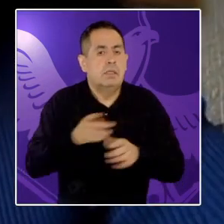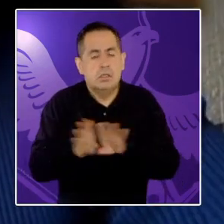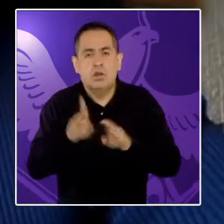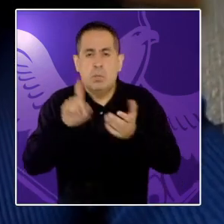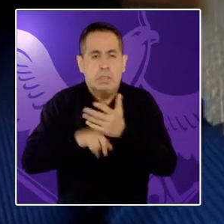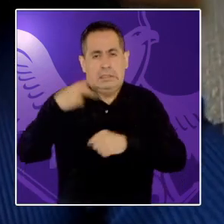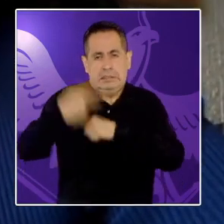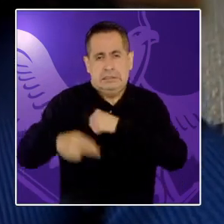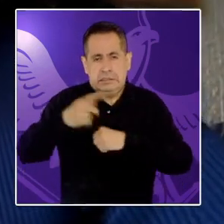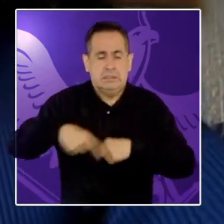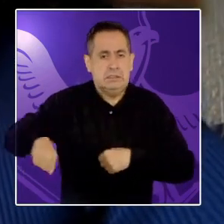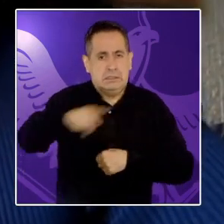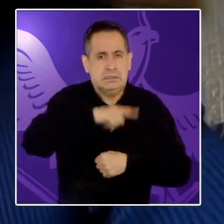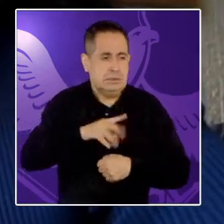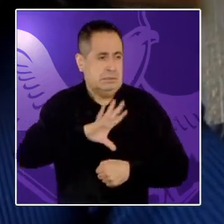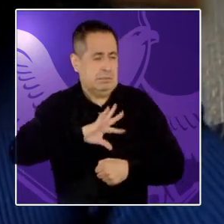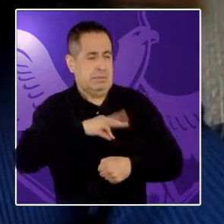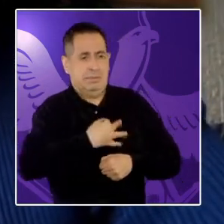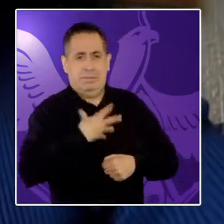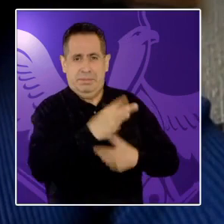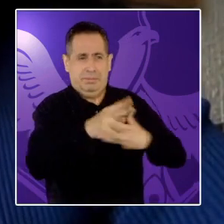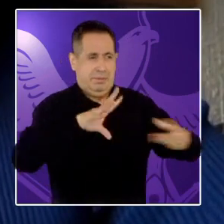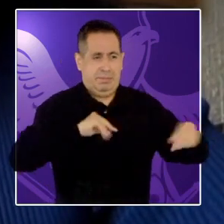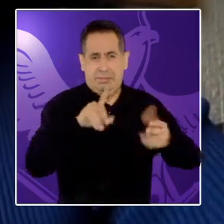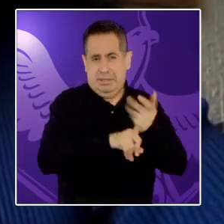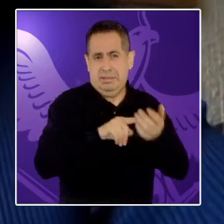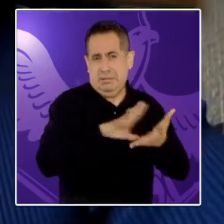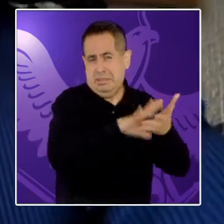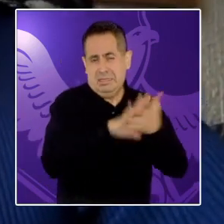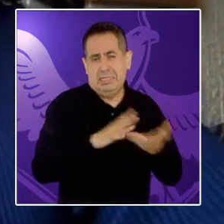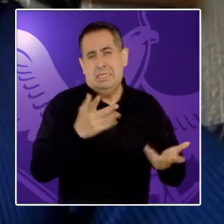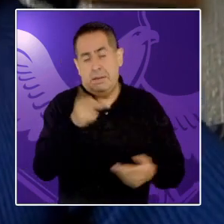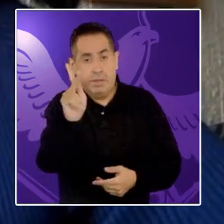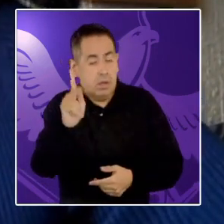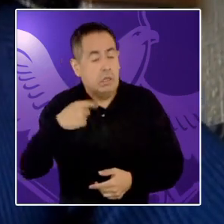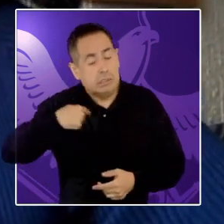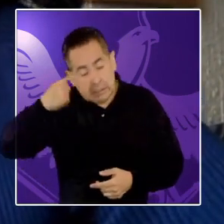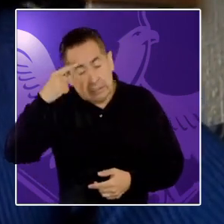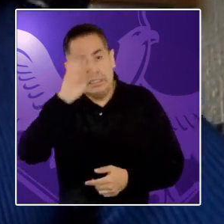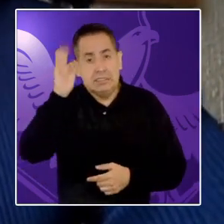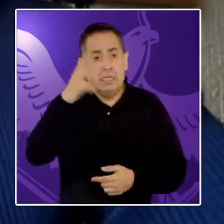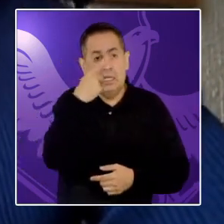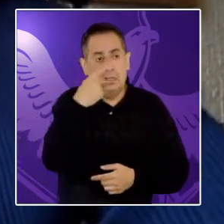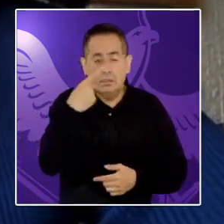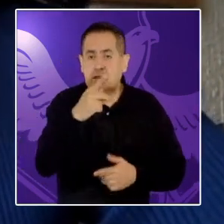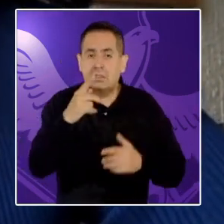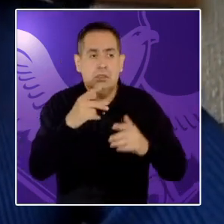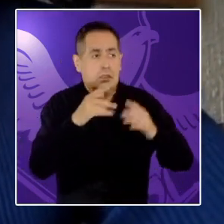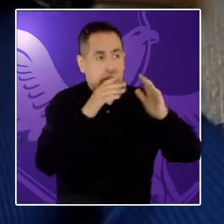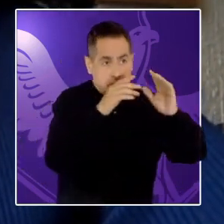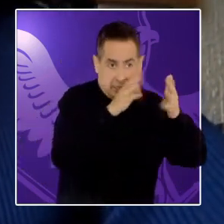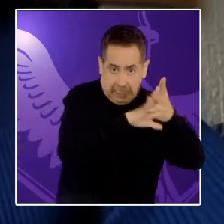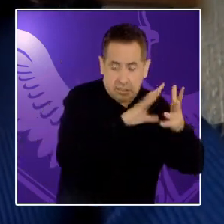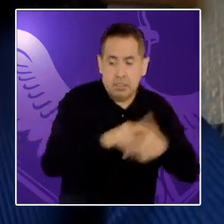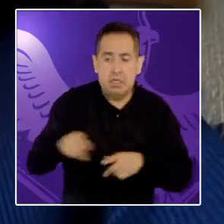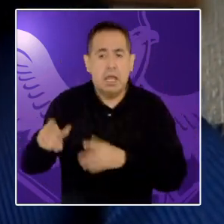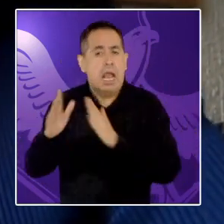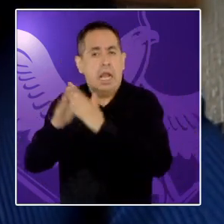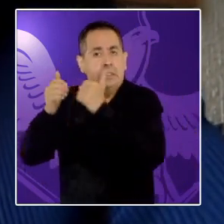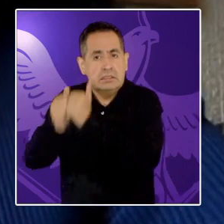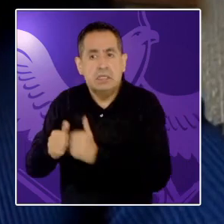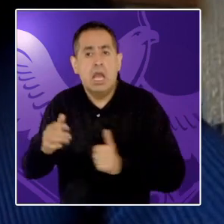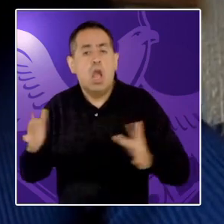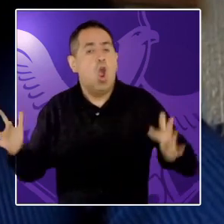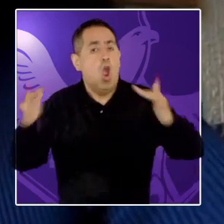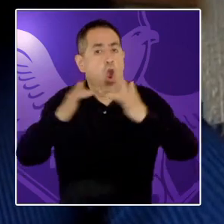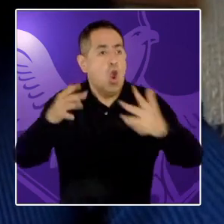la salud de los niños y las niñas. Además, también puede incrementar los riesgos de contagio para la población penitenciaria. Sin embargo,